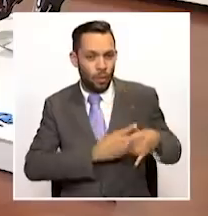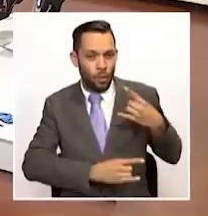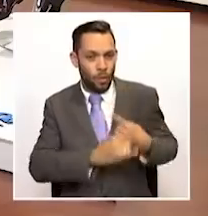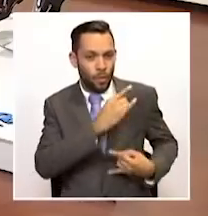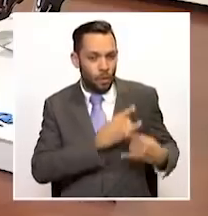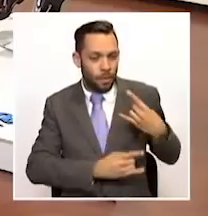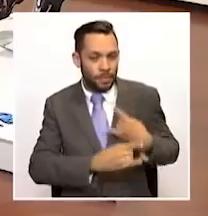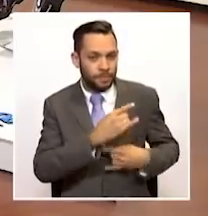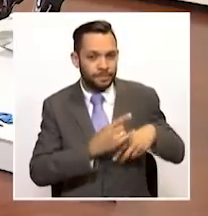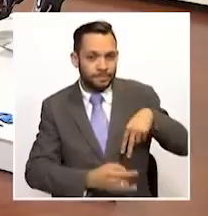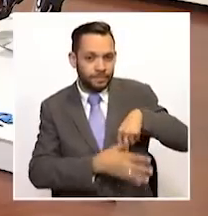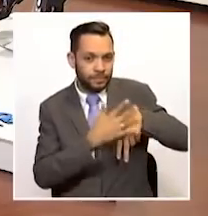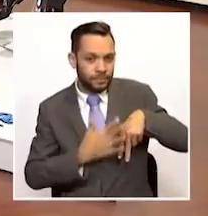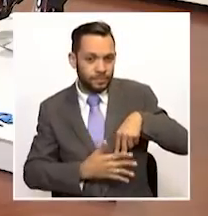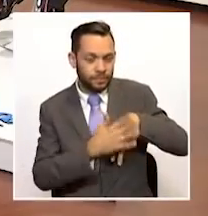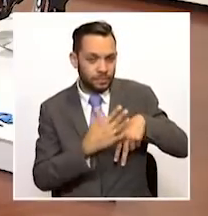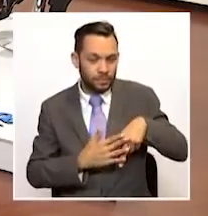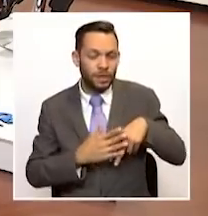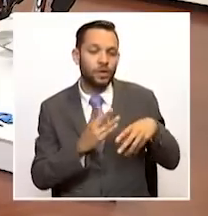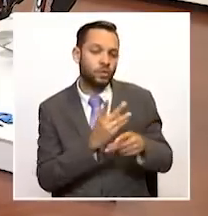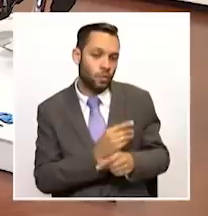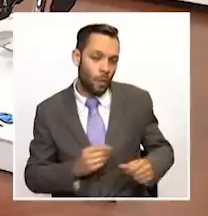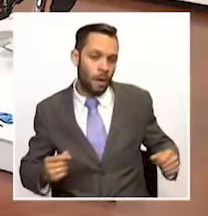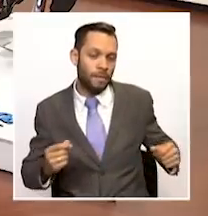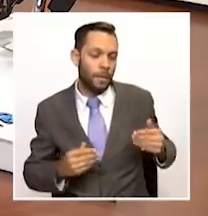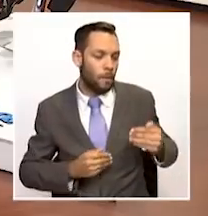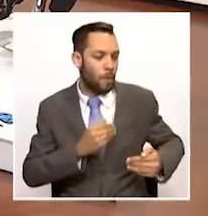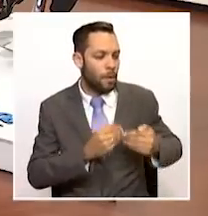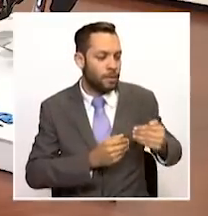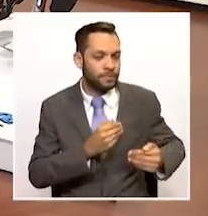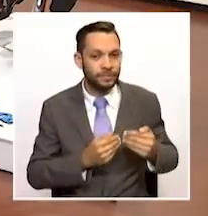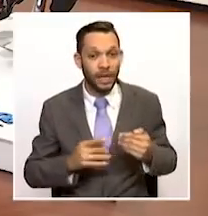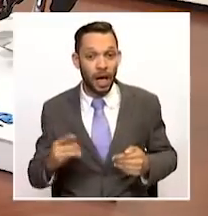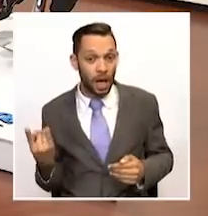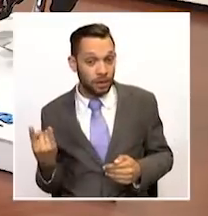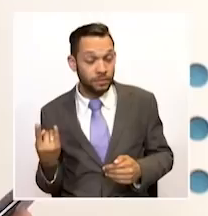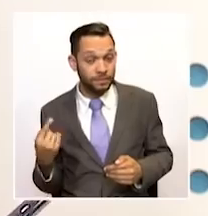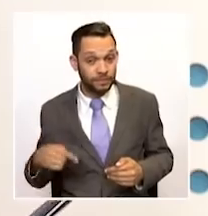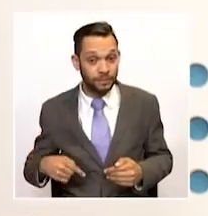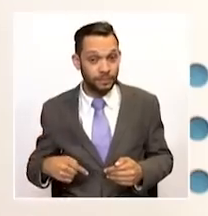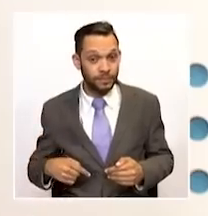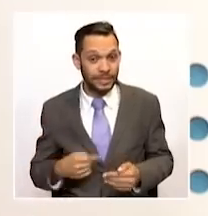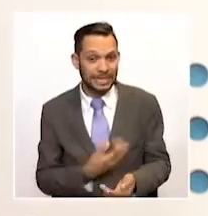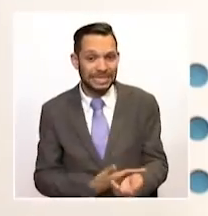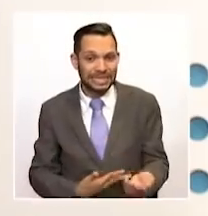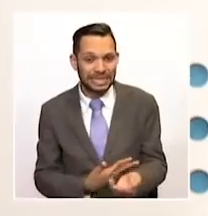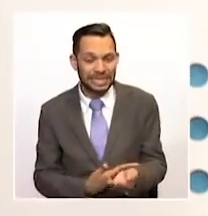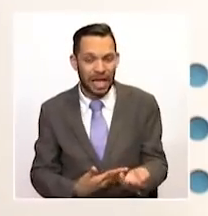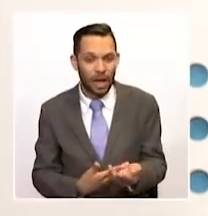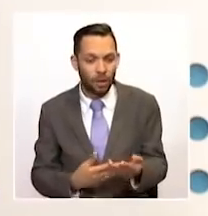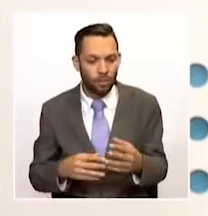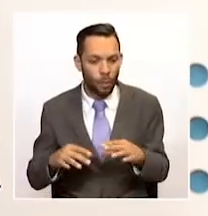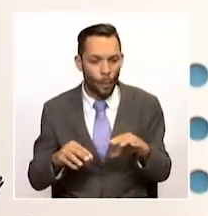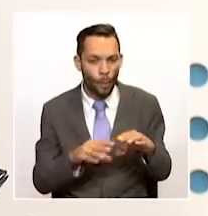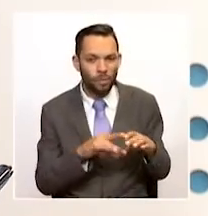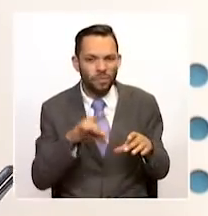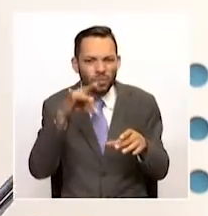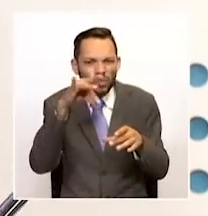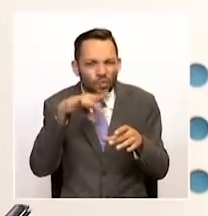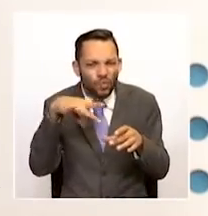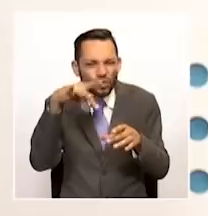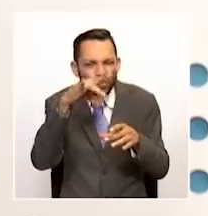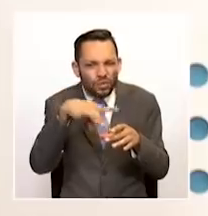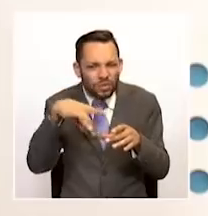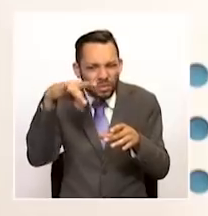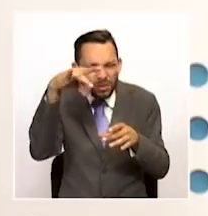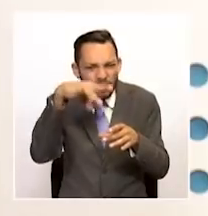del hematocrito se vuelva mucho más lento y al tener un hematocrito digámoslo así una sangre espesa que le